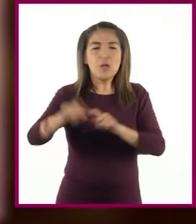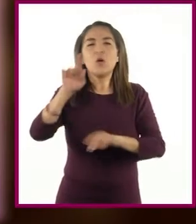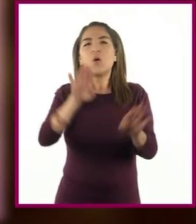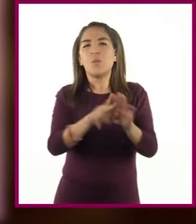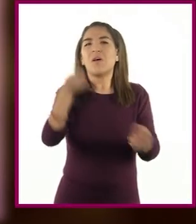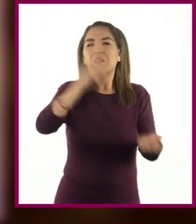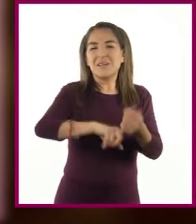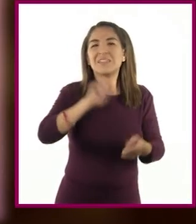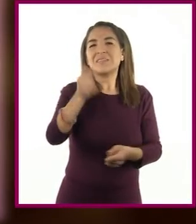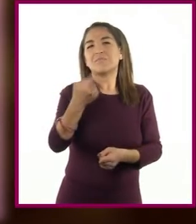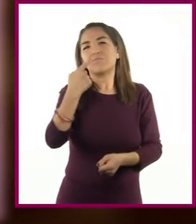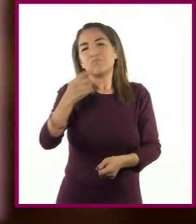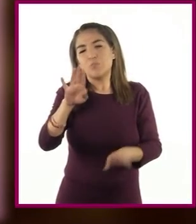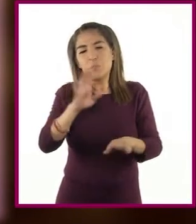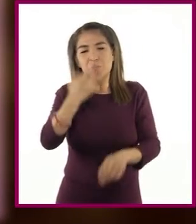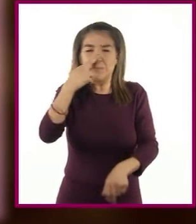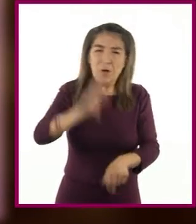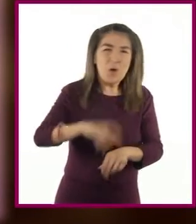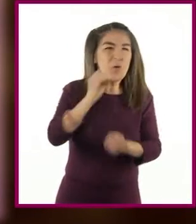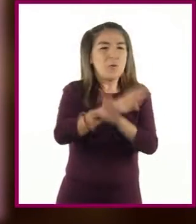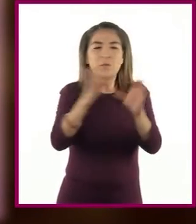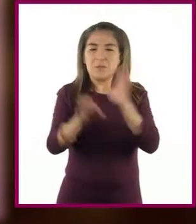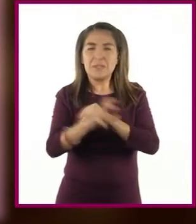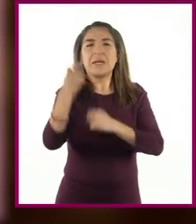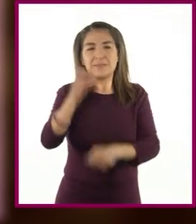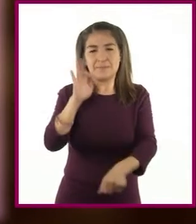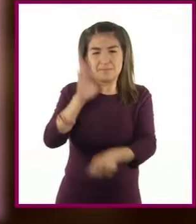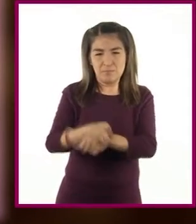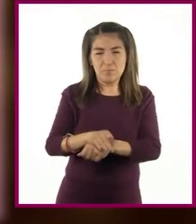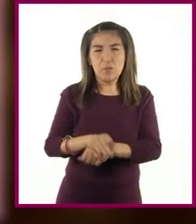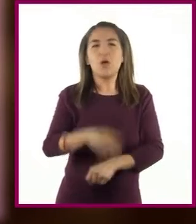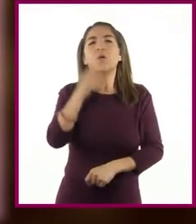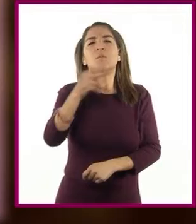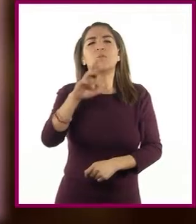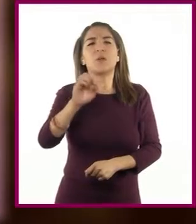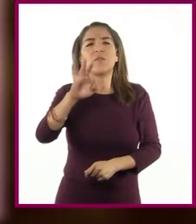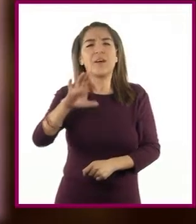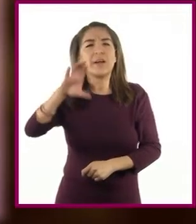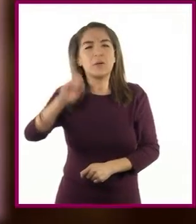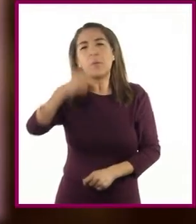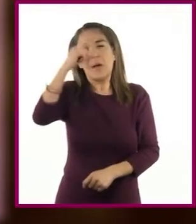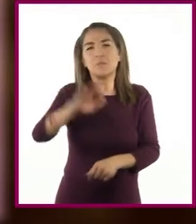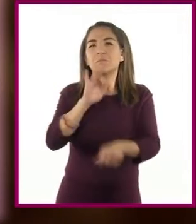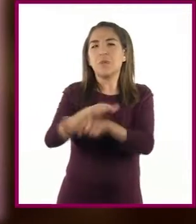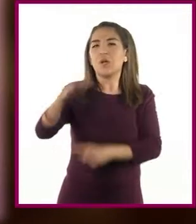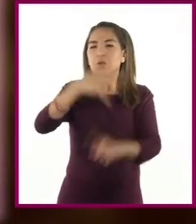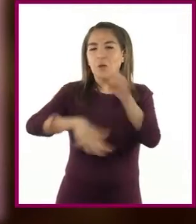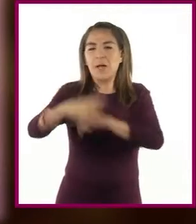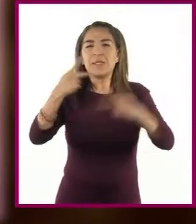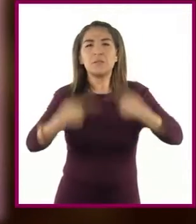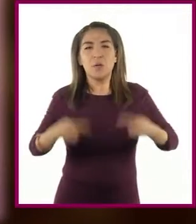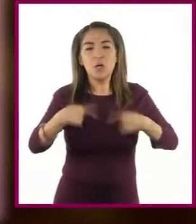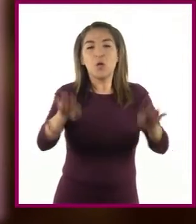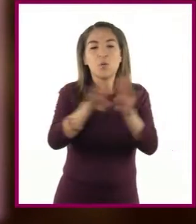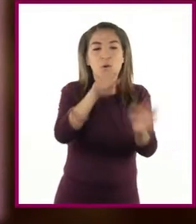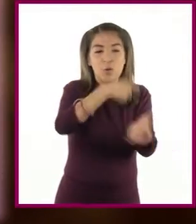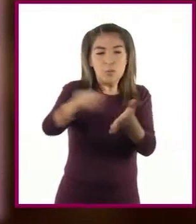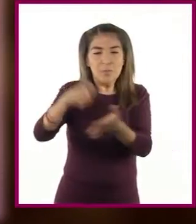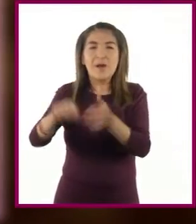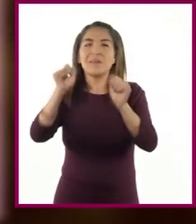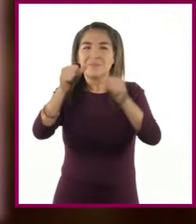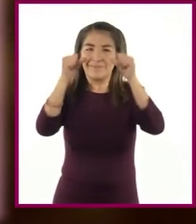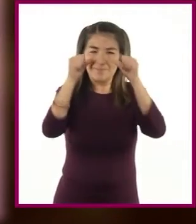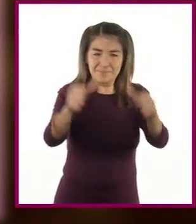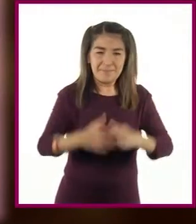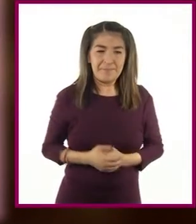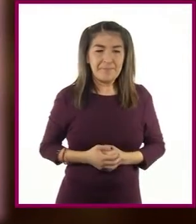o accidentes. La Procuraduría Federal del Consumidor protege los derechos de las personas al adquirir un producto o servicio.